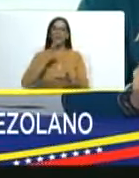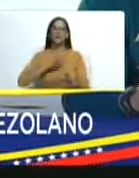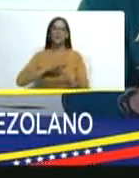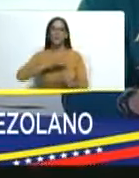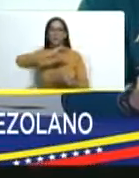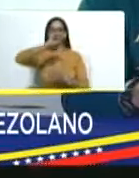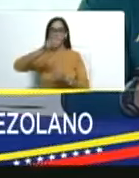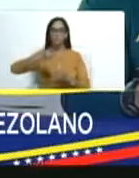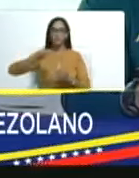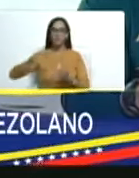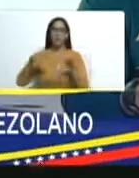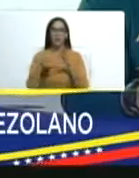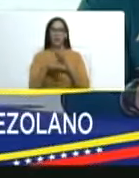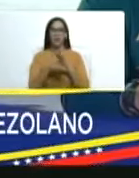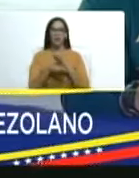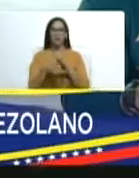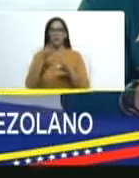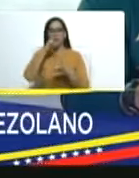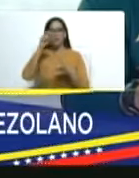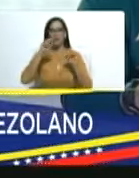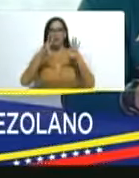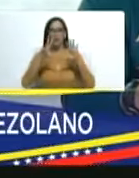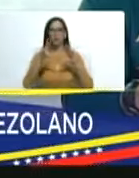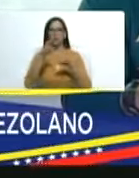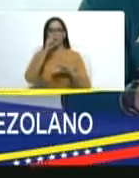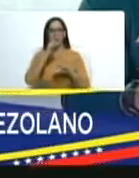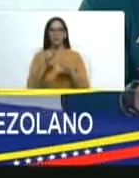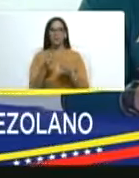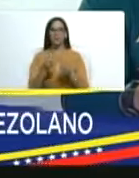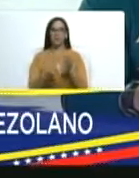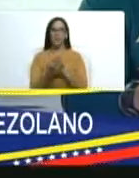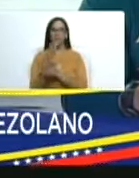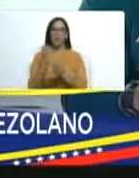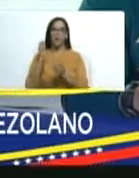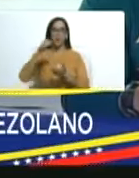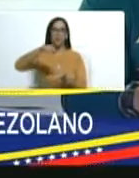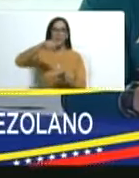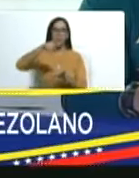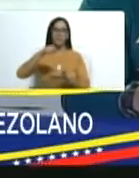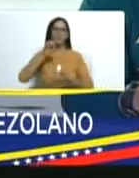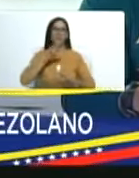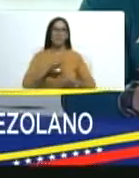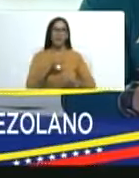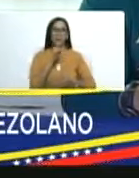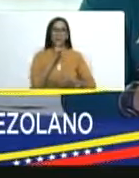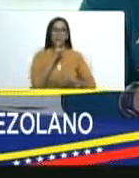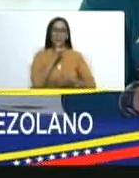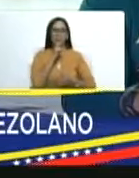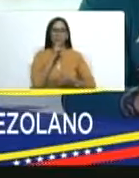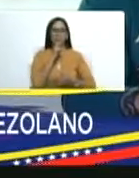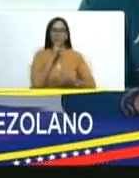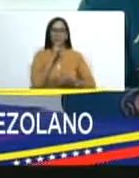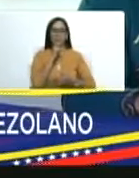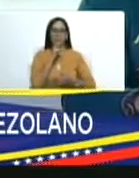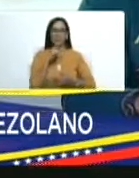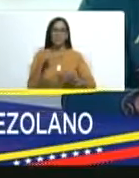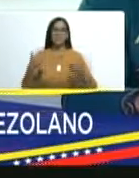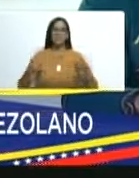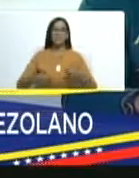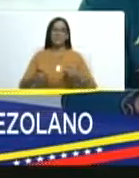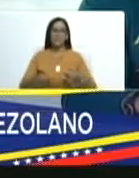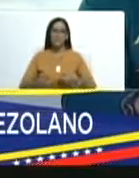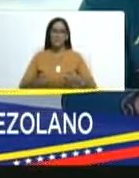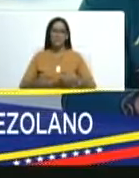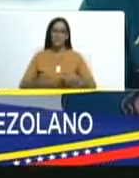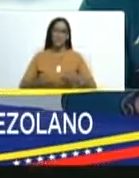los 8 años que creamos los CLAP. Estábamos pasando aceite, pasando roncha por